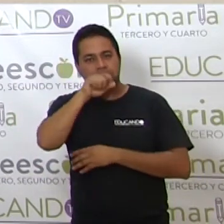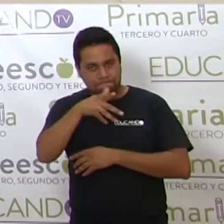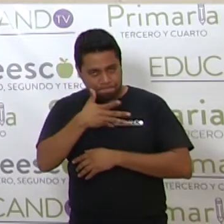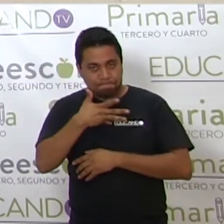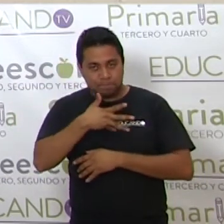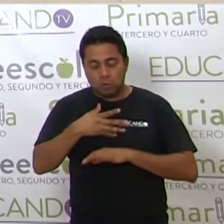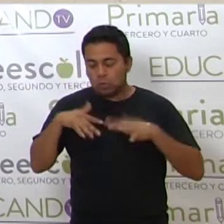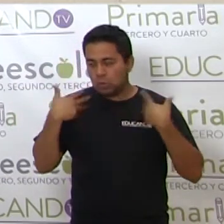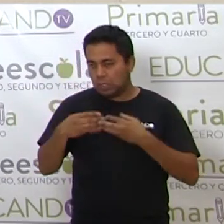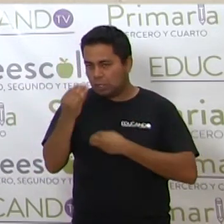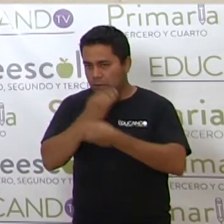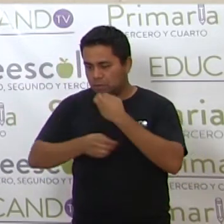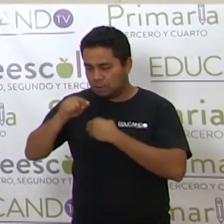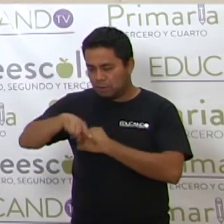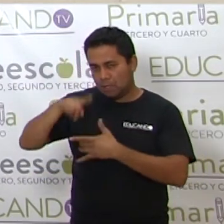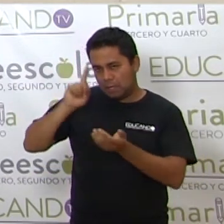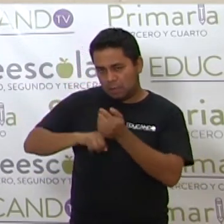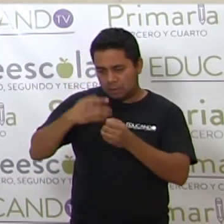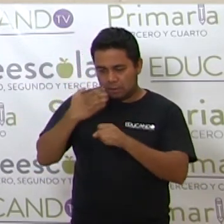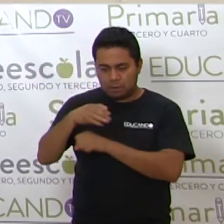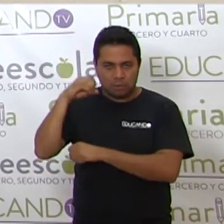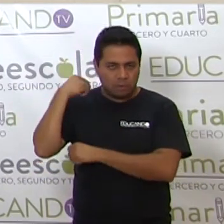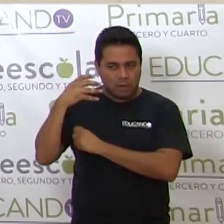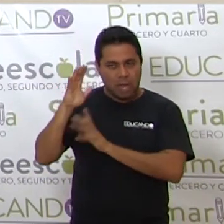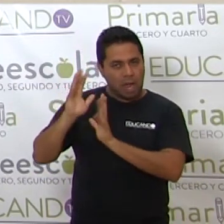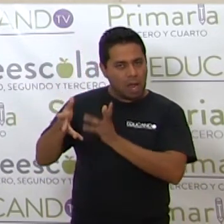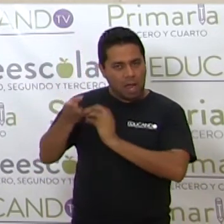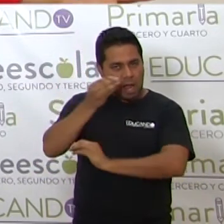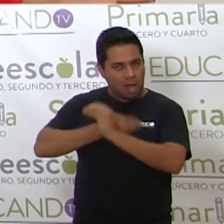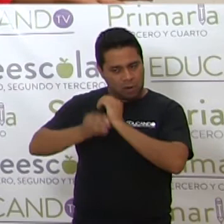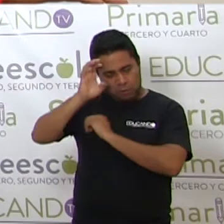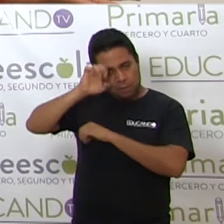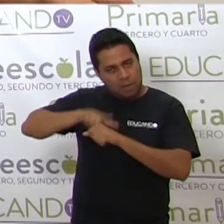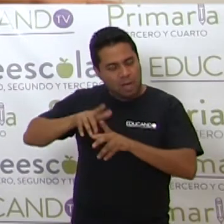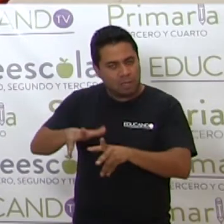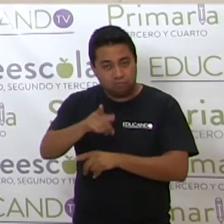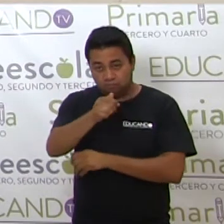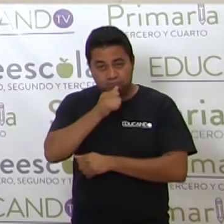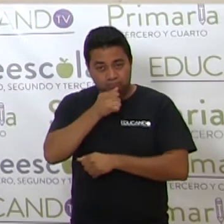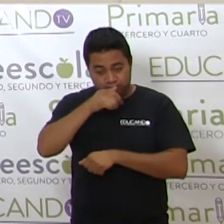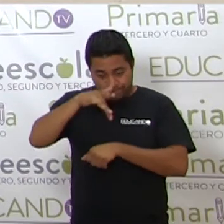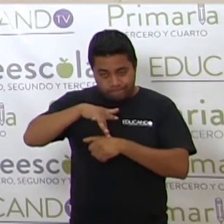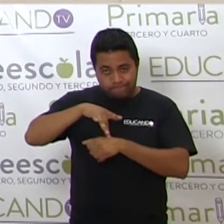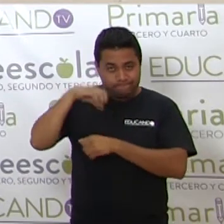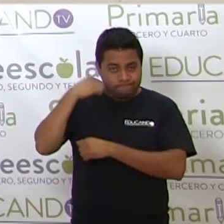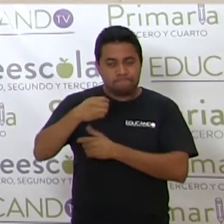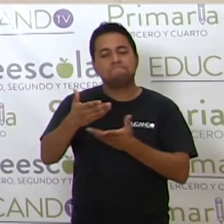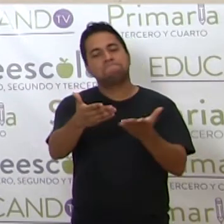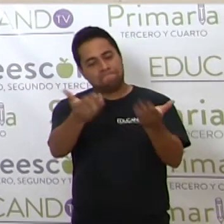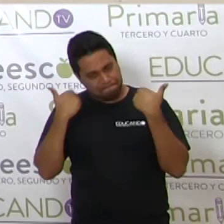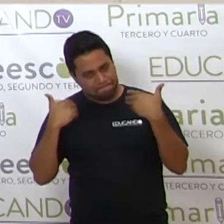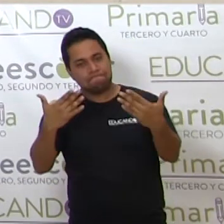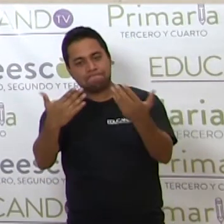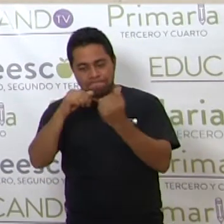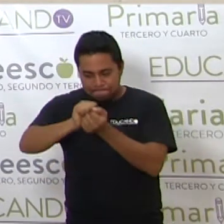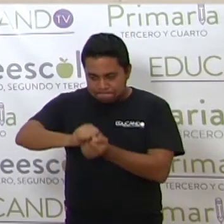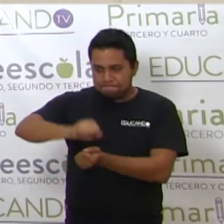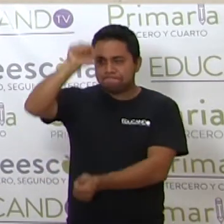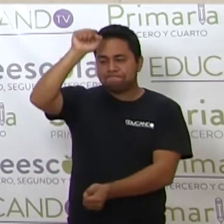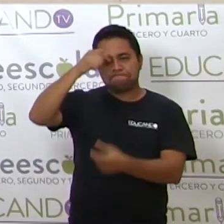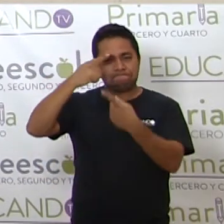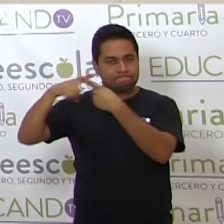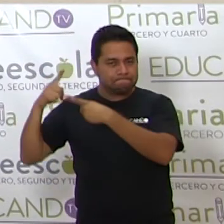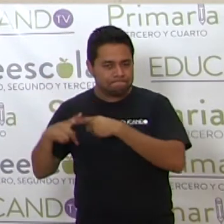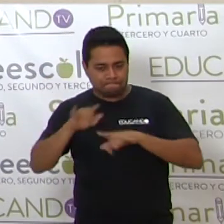digo que puro comer somos aquí en oaxaca hombre si no conoces oaxaca ven ven ven y conoce todas las ferias que